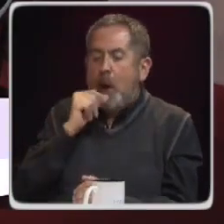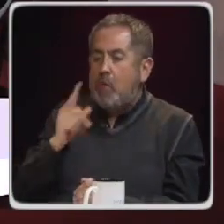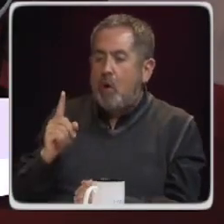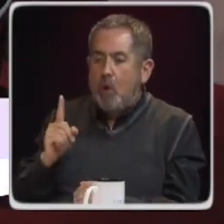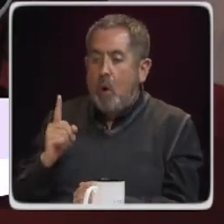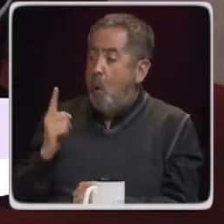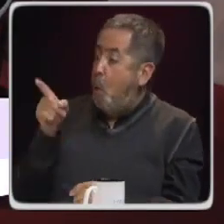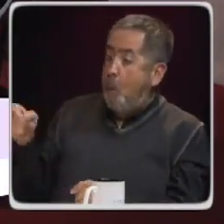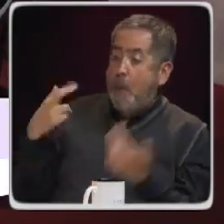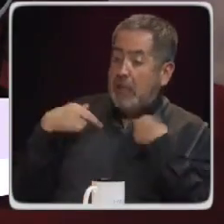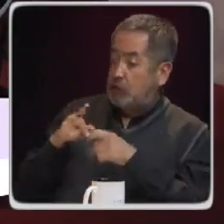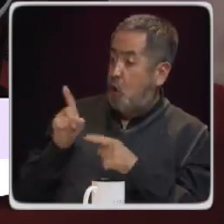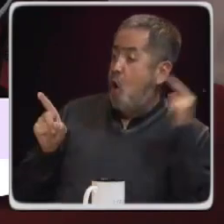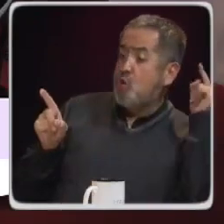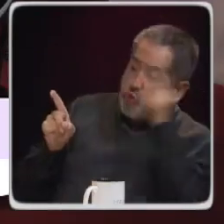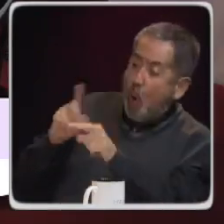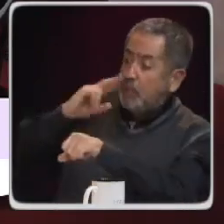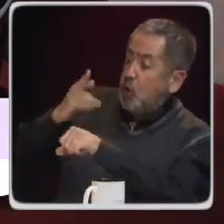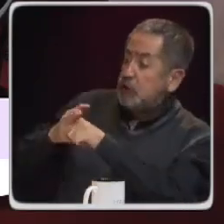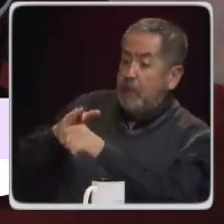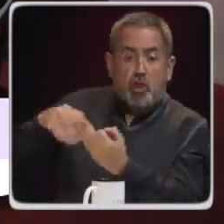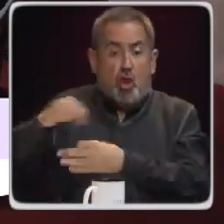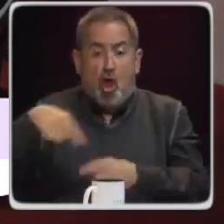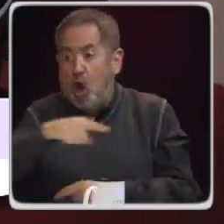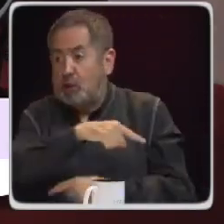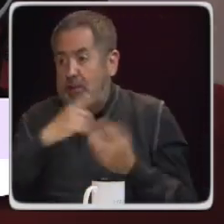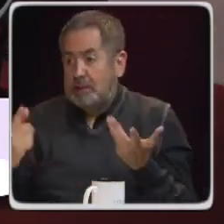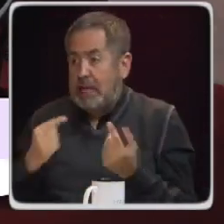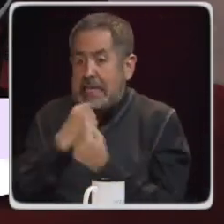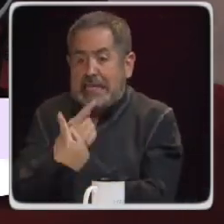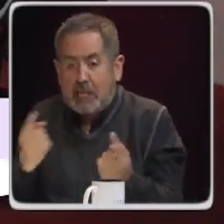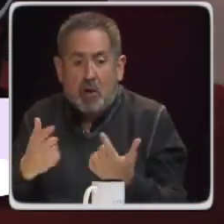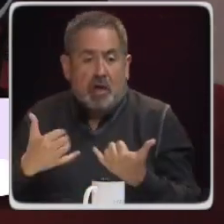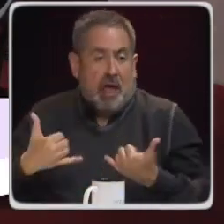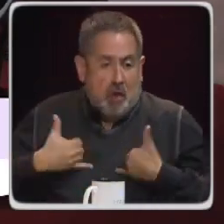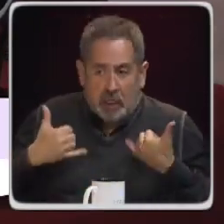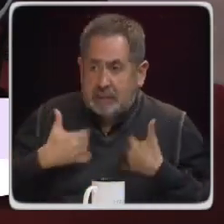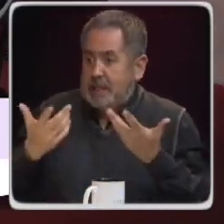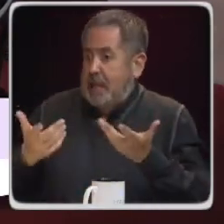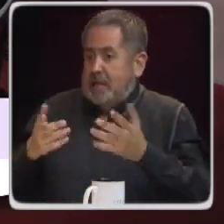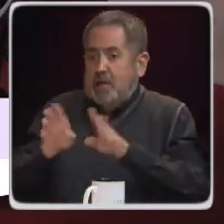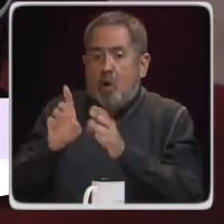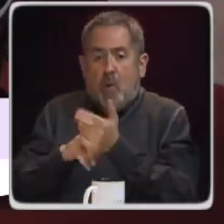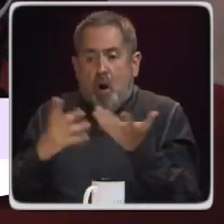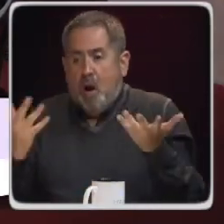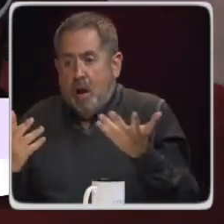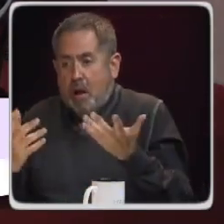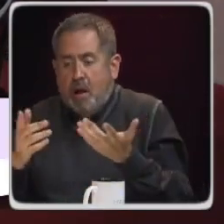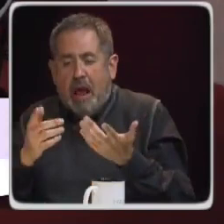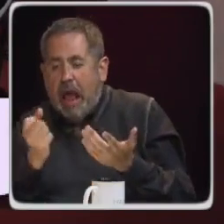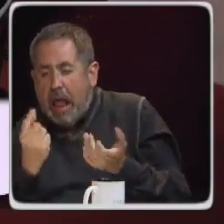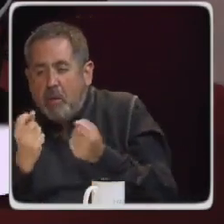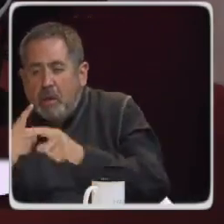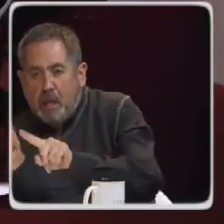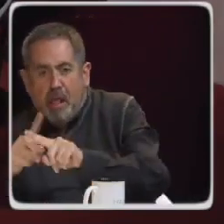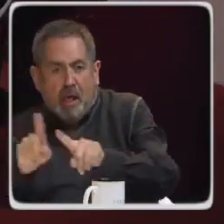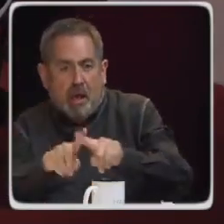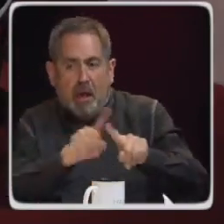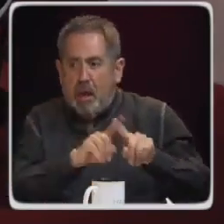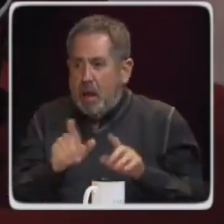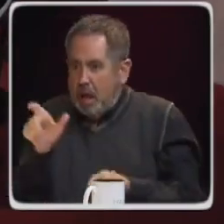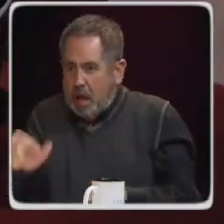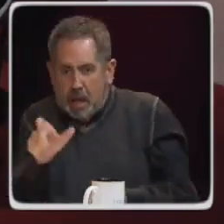de señas, que verdaderamente sea una inclusión real. Si se acuerda, hace poco, hace varios años, tuvimos